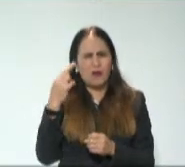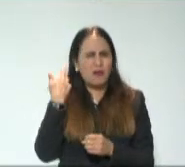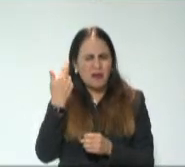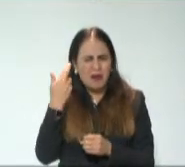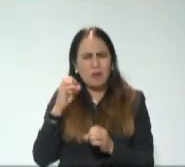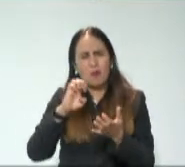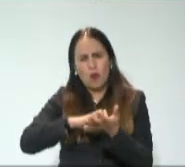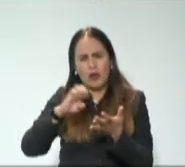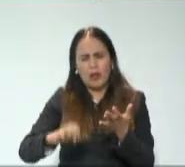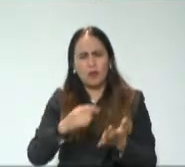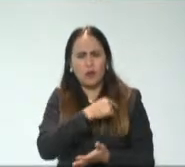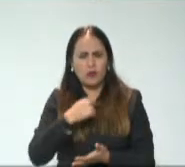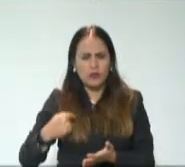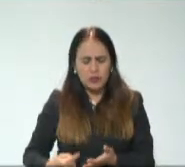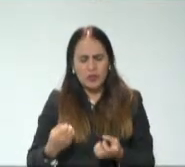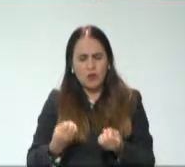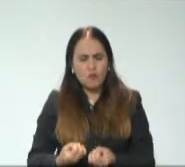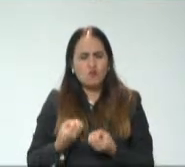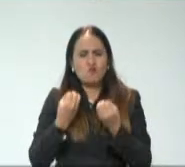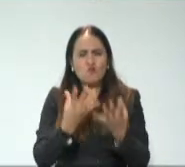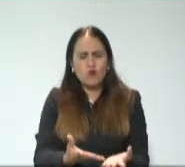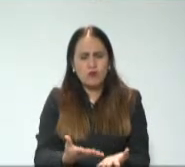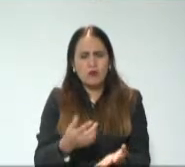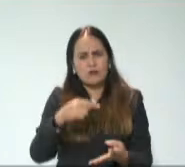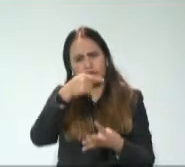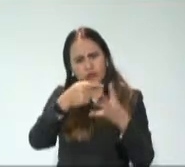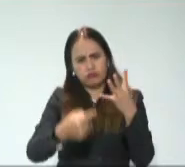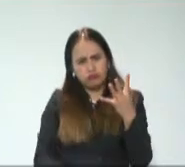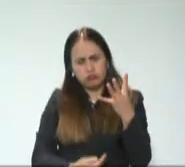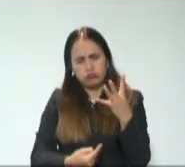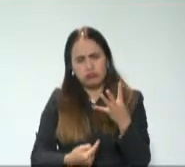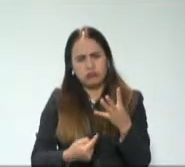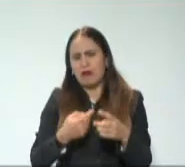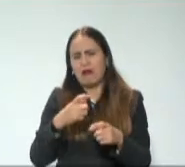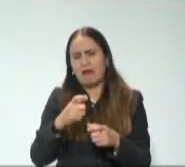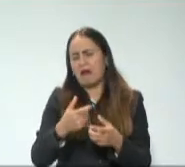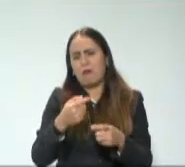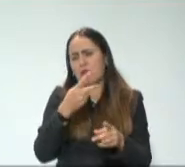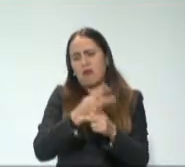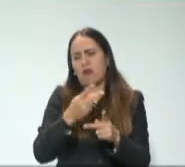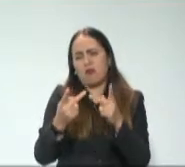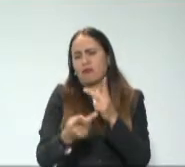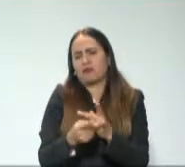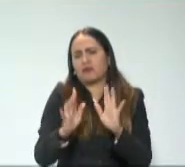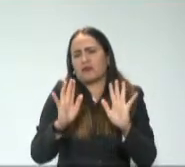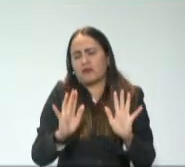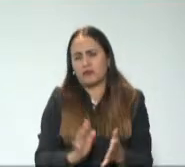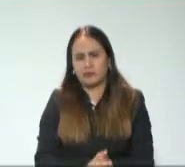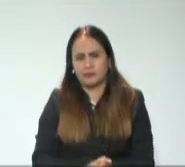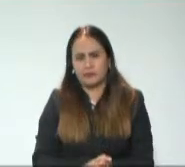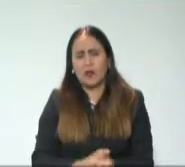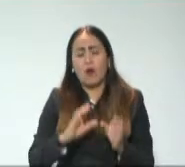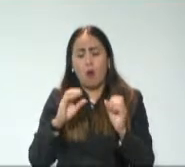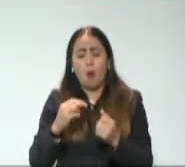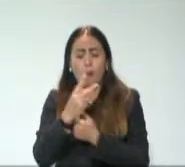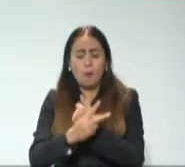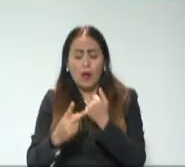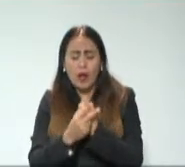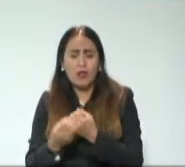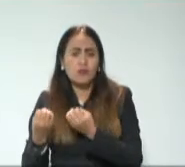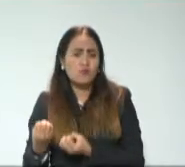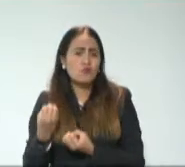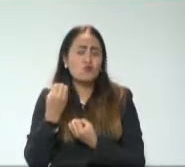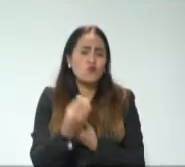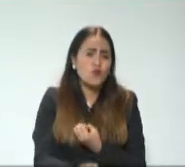que china donó x característica de X producto a México que tal país aportó esto el